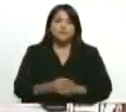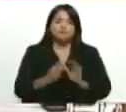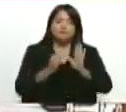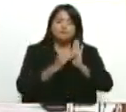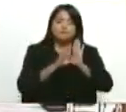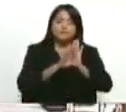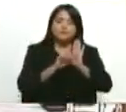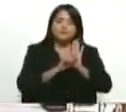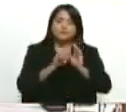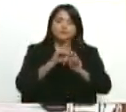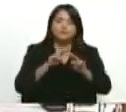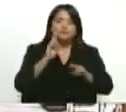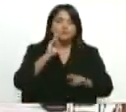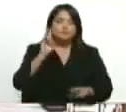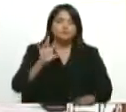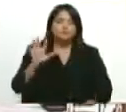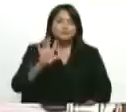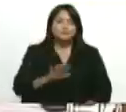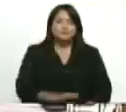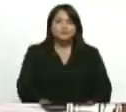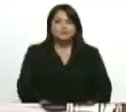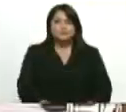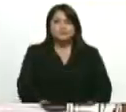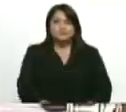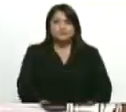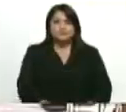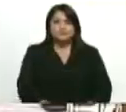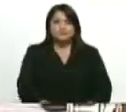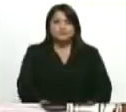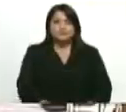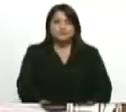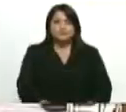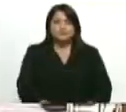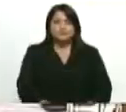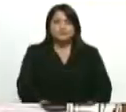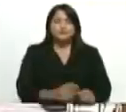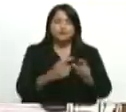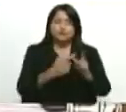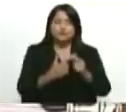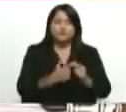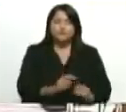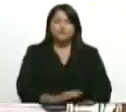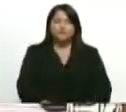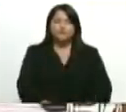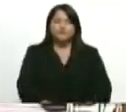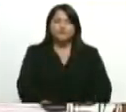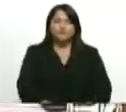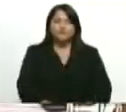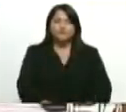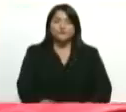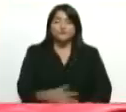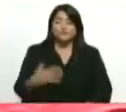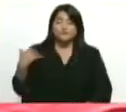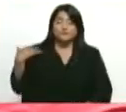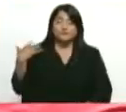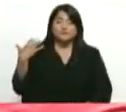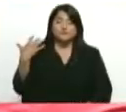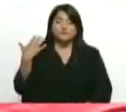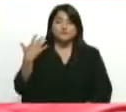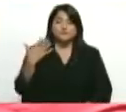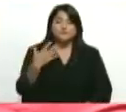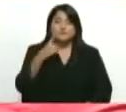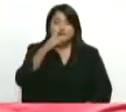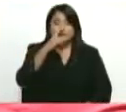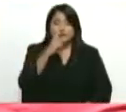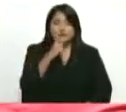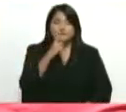Constitución de la República Bolivariana de Venezuela. Considerando que durante los últimos años ha escalado